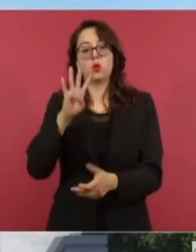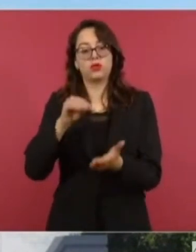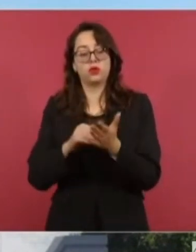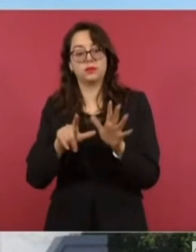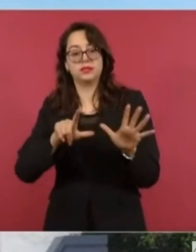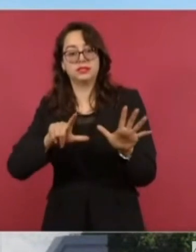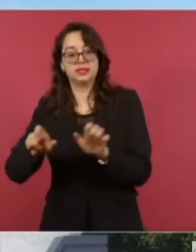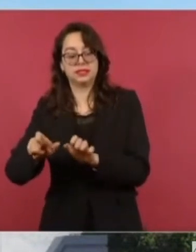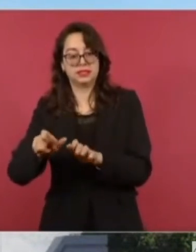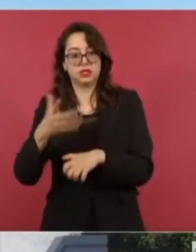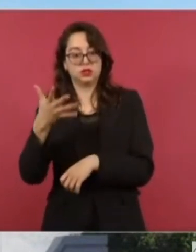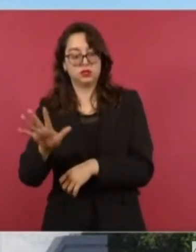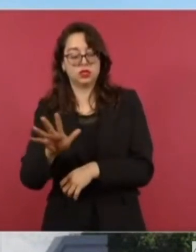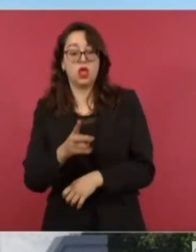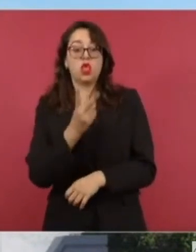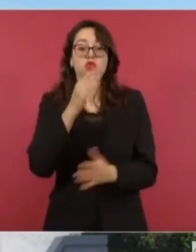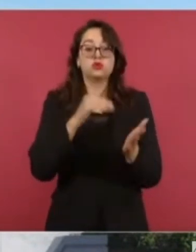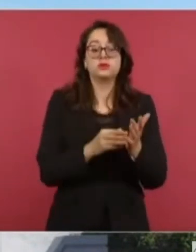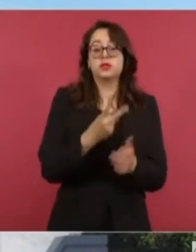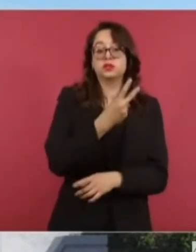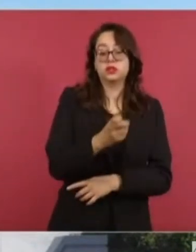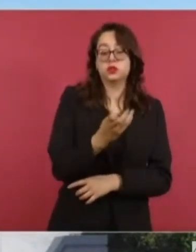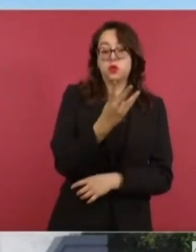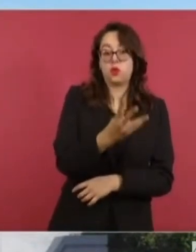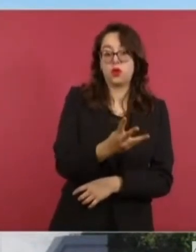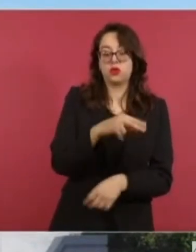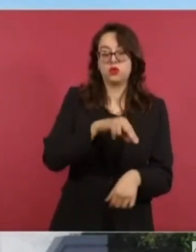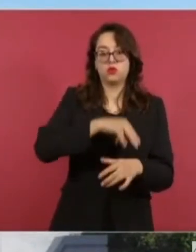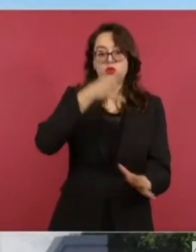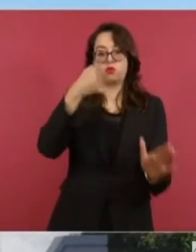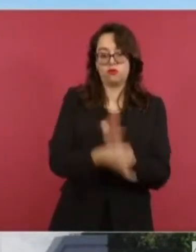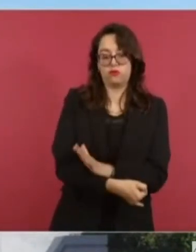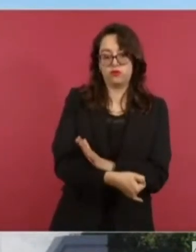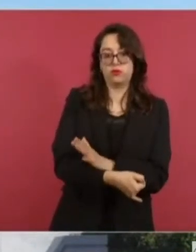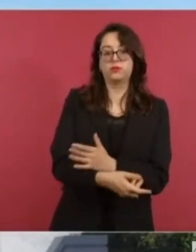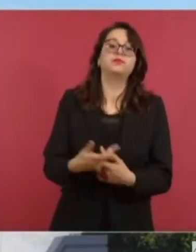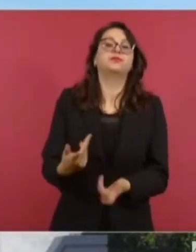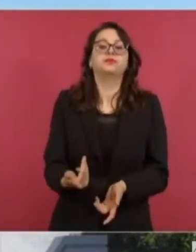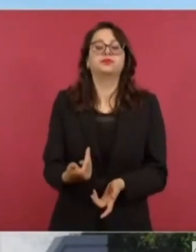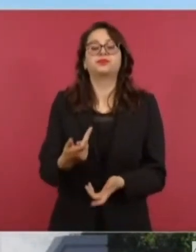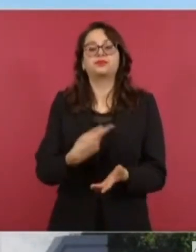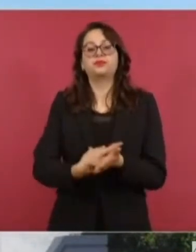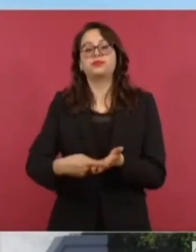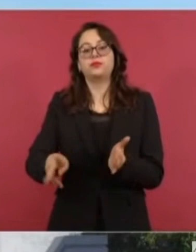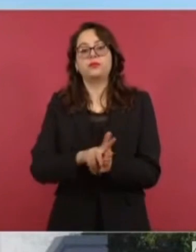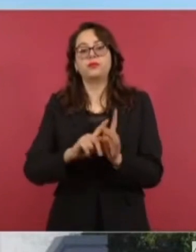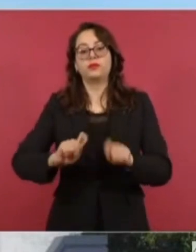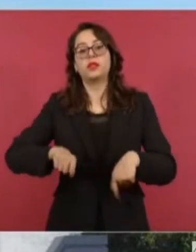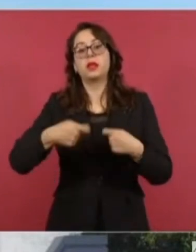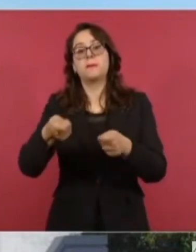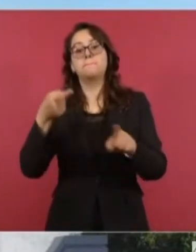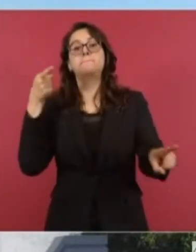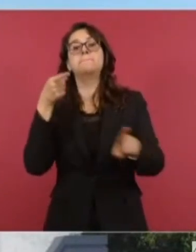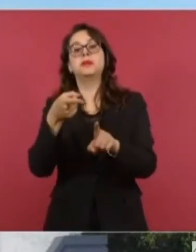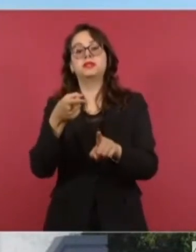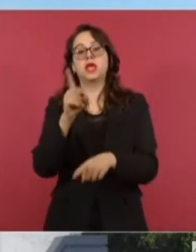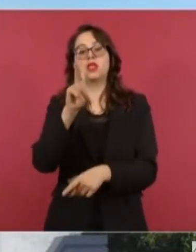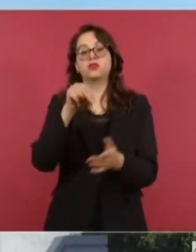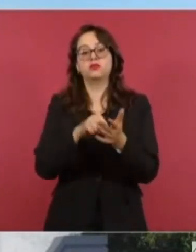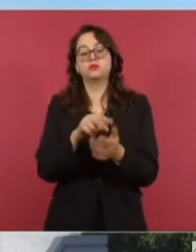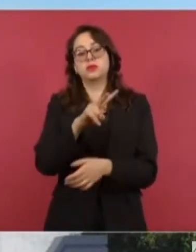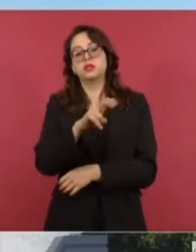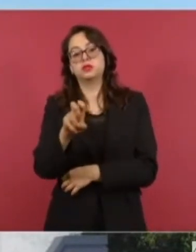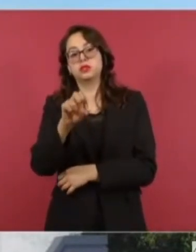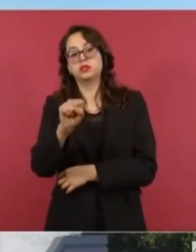2,304 son especialistas. En el proceso de basificación en Michoacán se llegará a